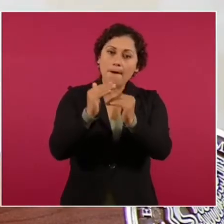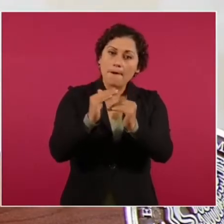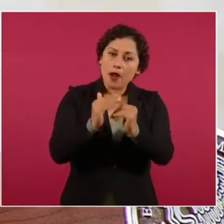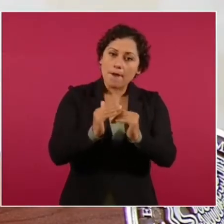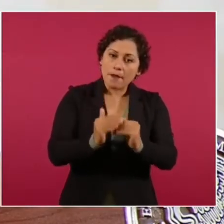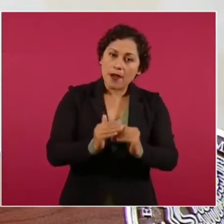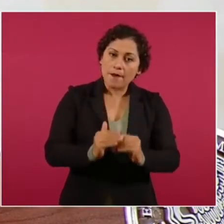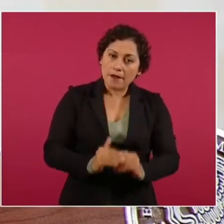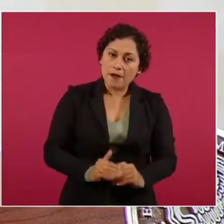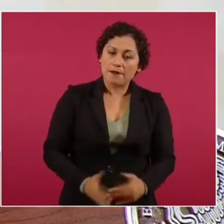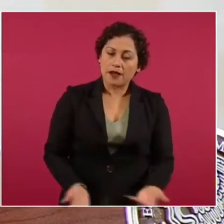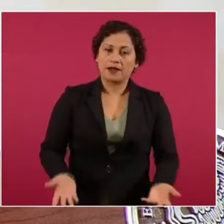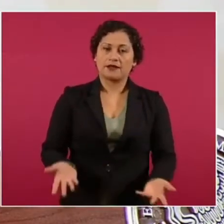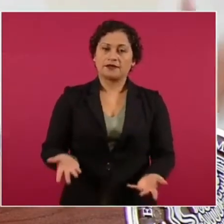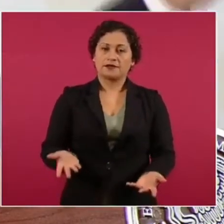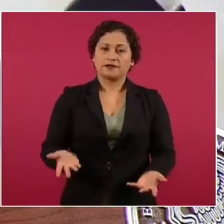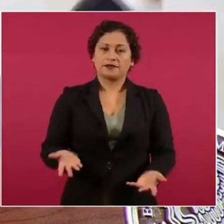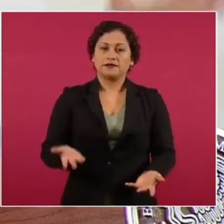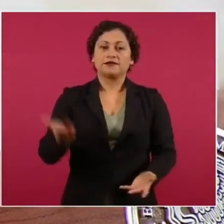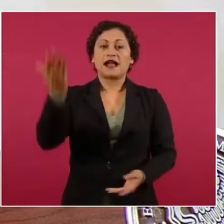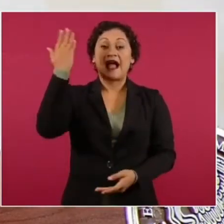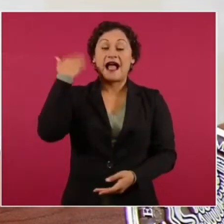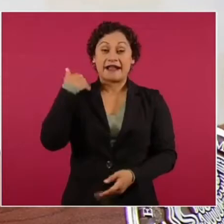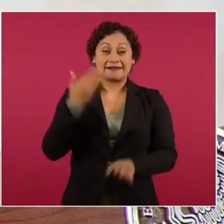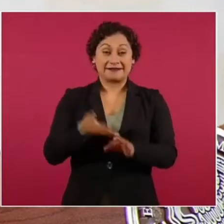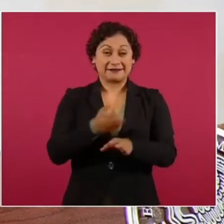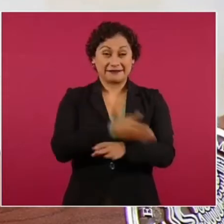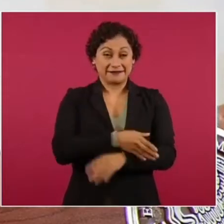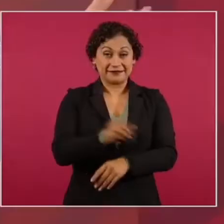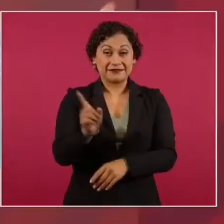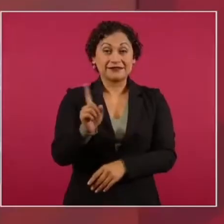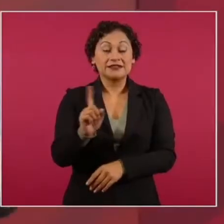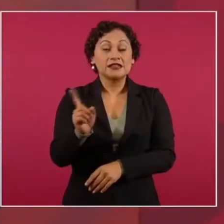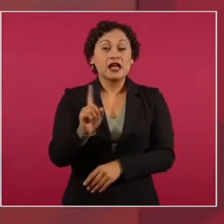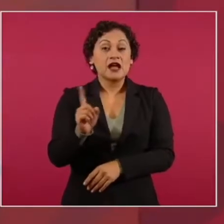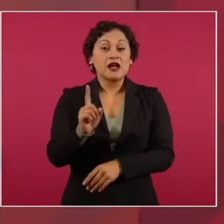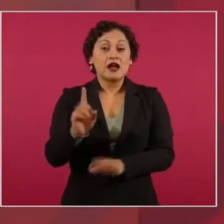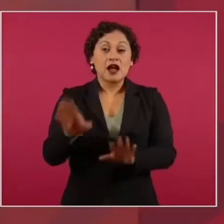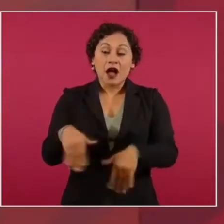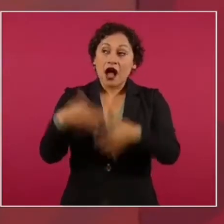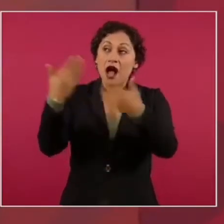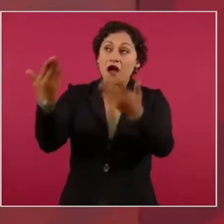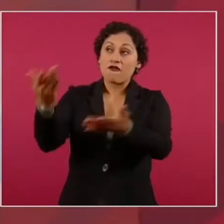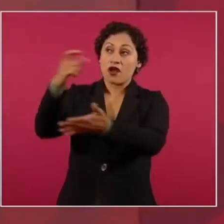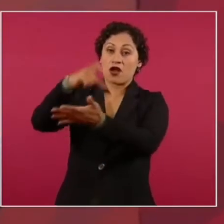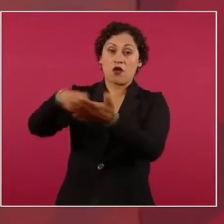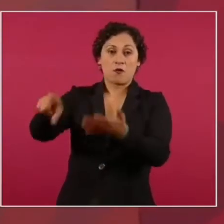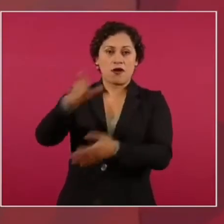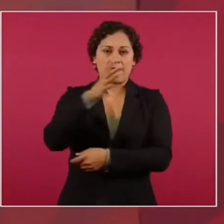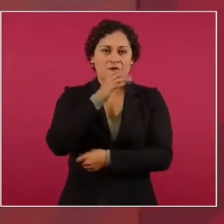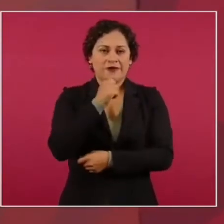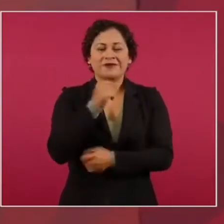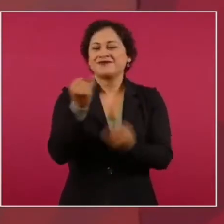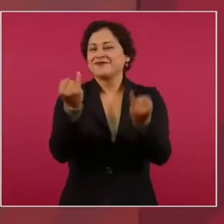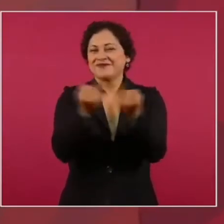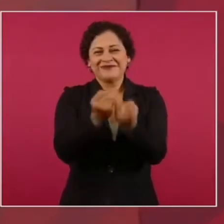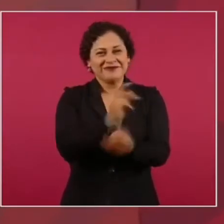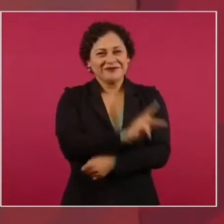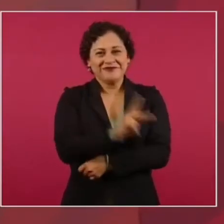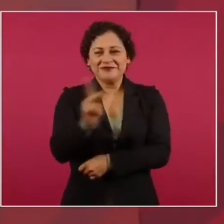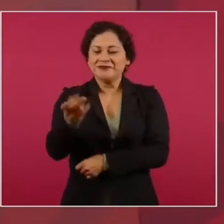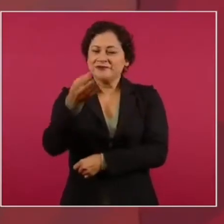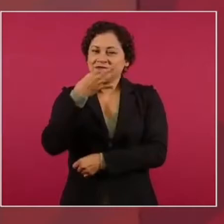No podíamos comprar en el extranjero. Es como los medicamentos, no tan